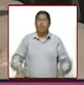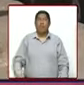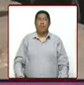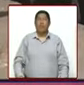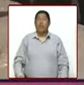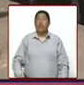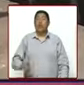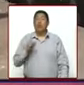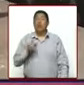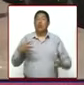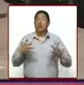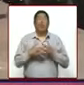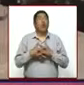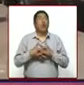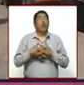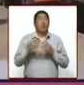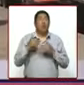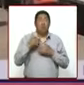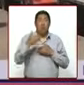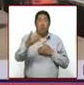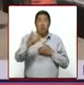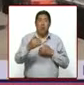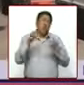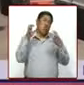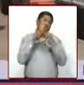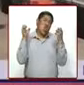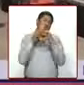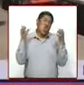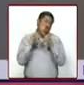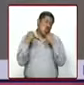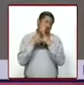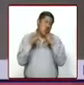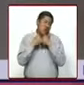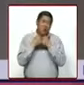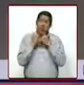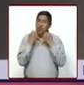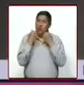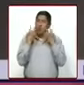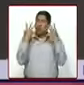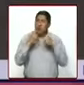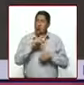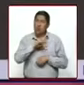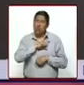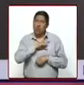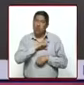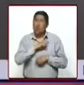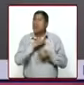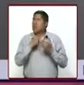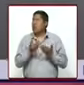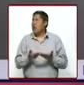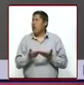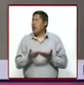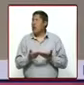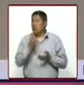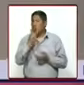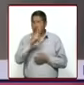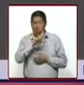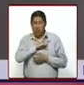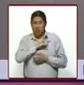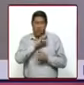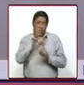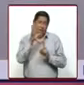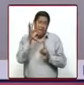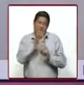Uno de los bloqueos que es Yutupampa. Ha habido enfrentamientos, han detenido a muchos policías. Hay un policía